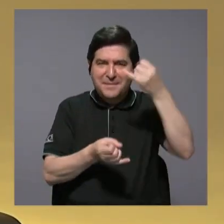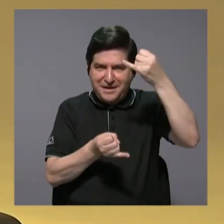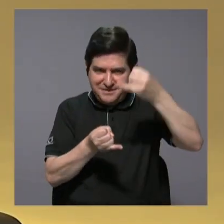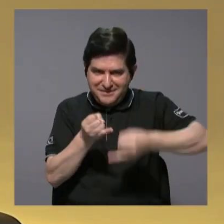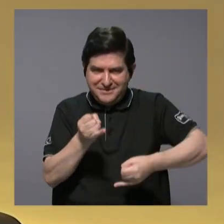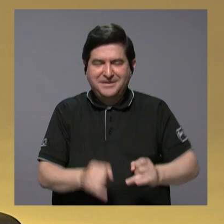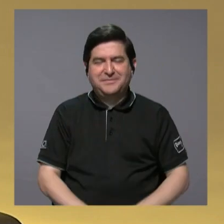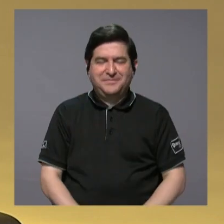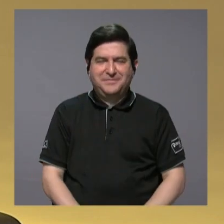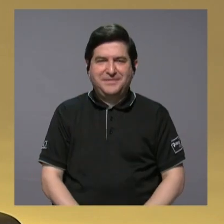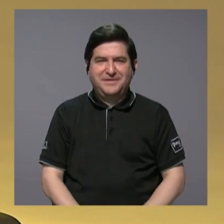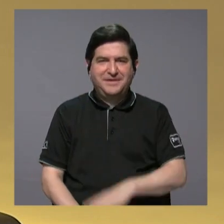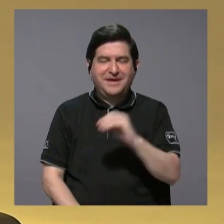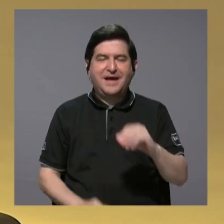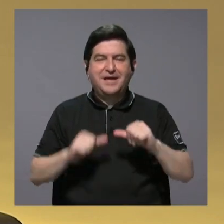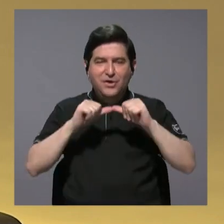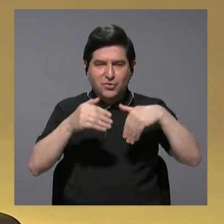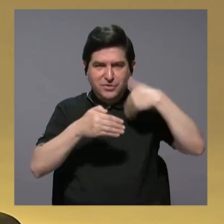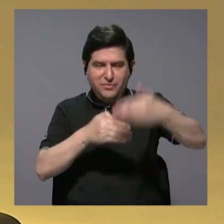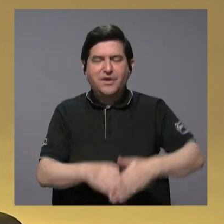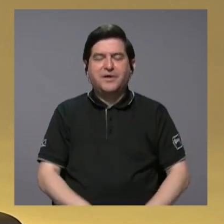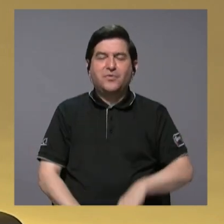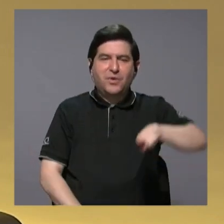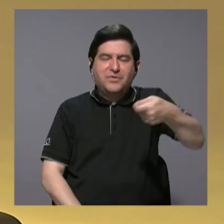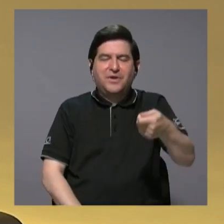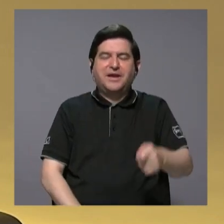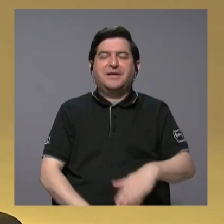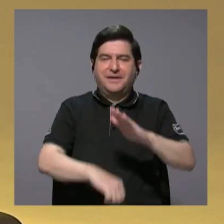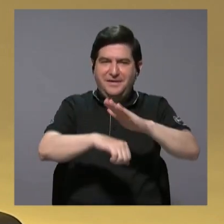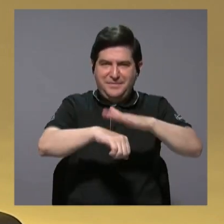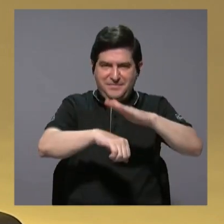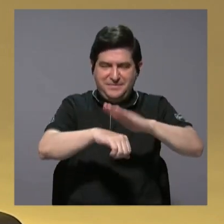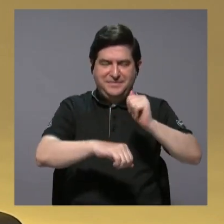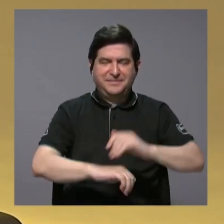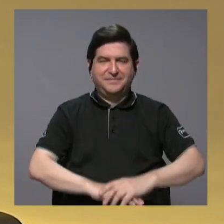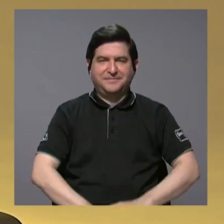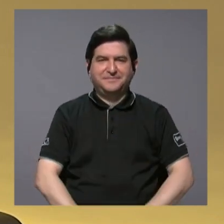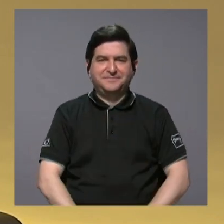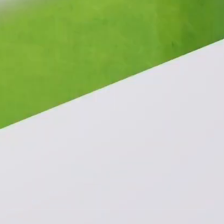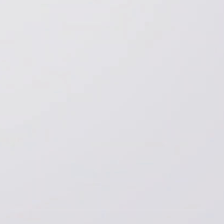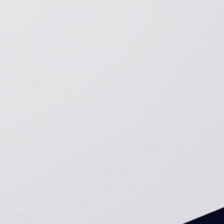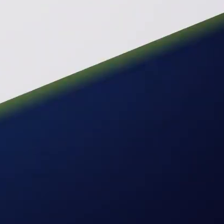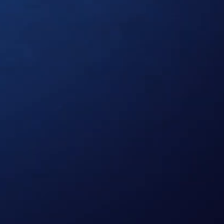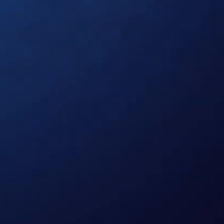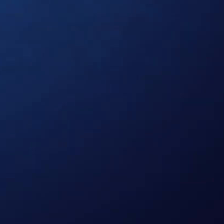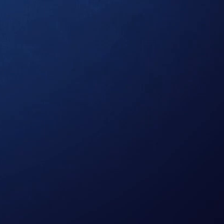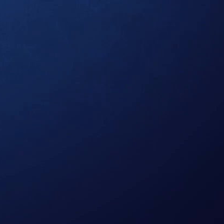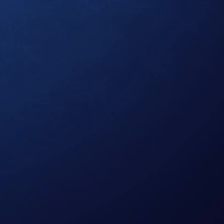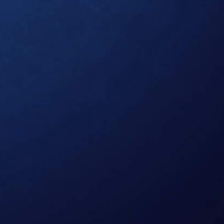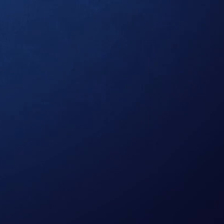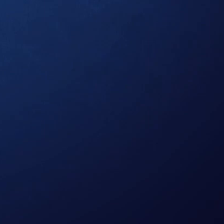vamos a el siguiente una vez que el canal nos indique que lo hagamos.